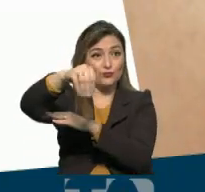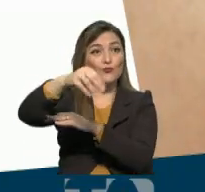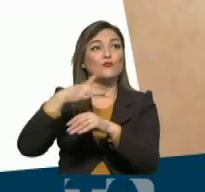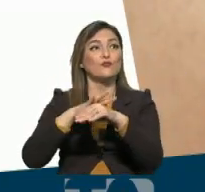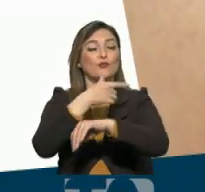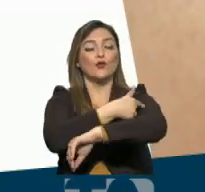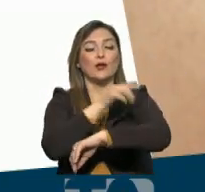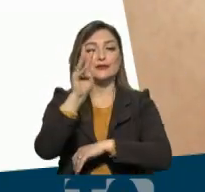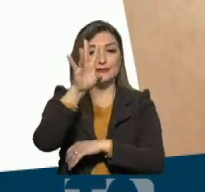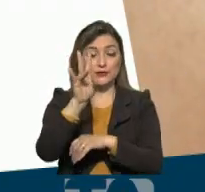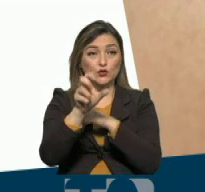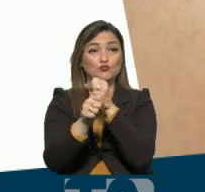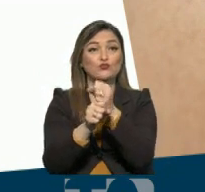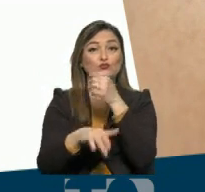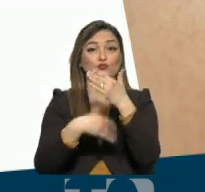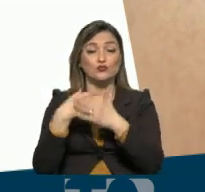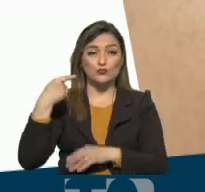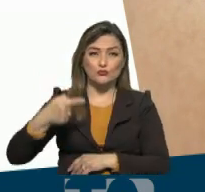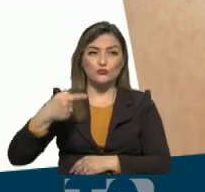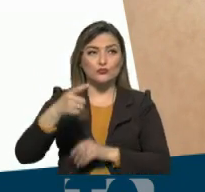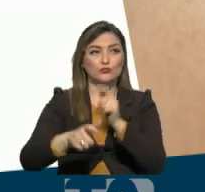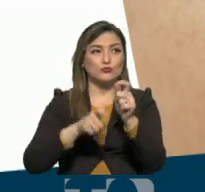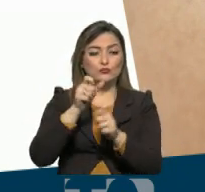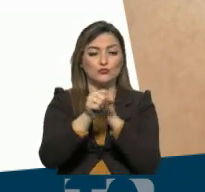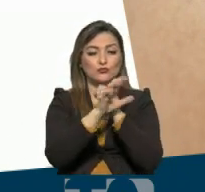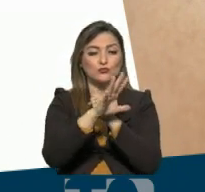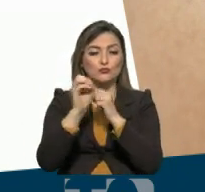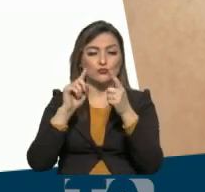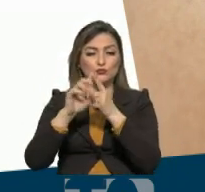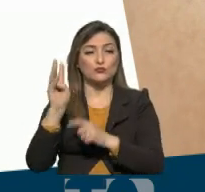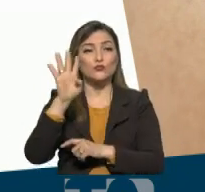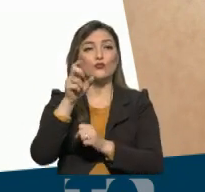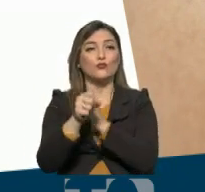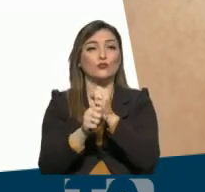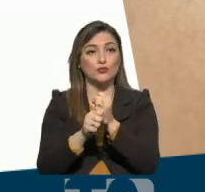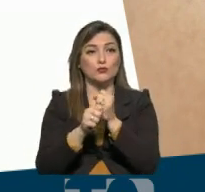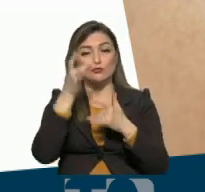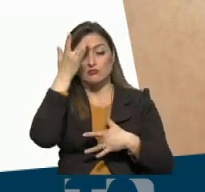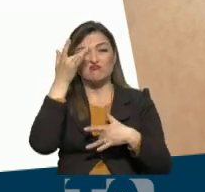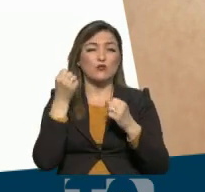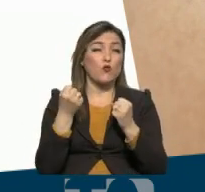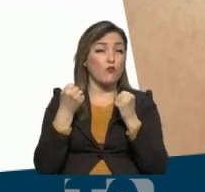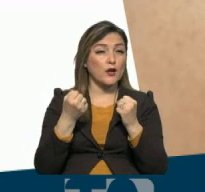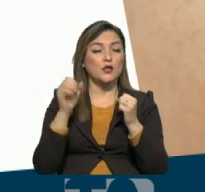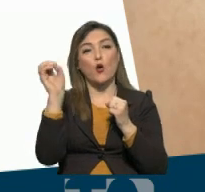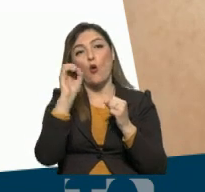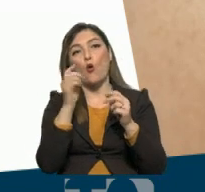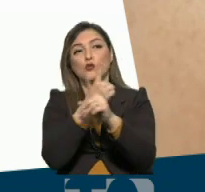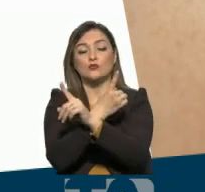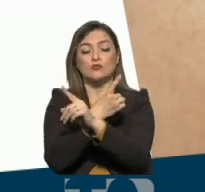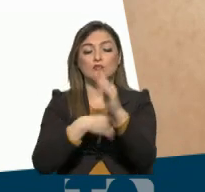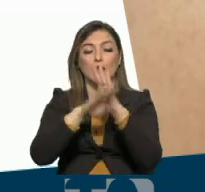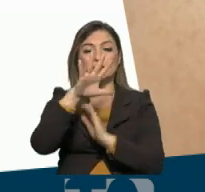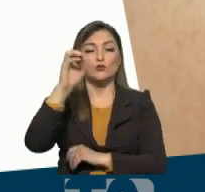67 años y, al igual que todos los días, a personas de 50 a 64 años con condiciones graves o discapacidad mayor